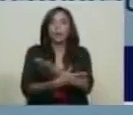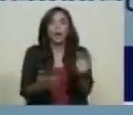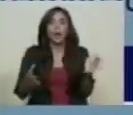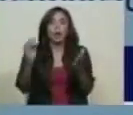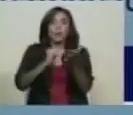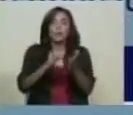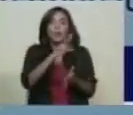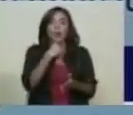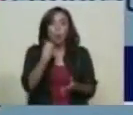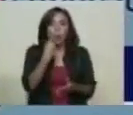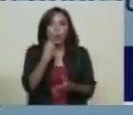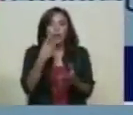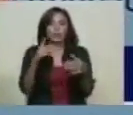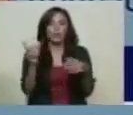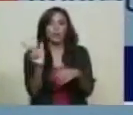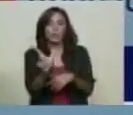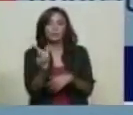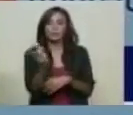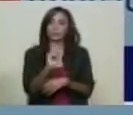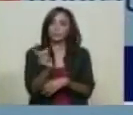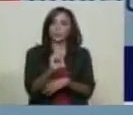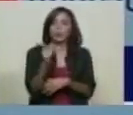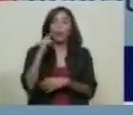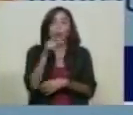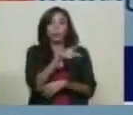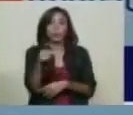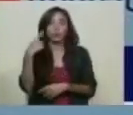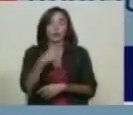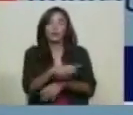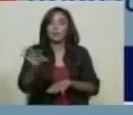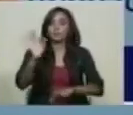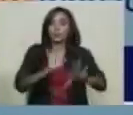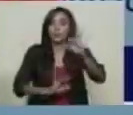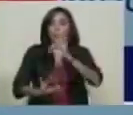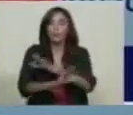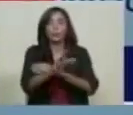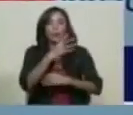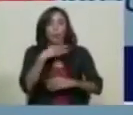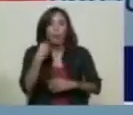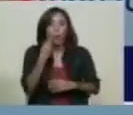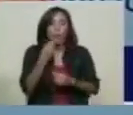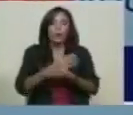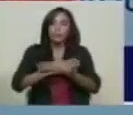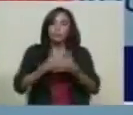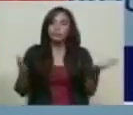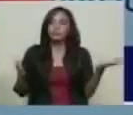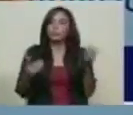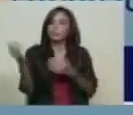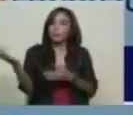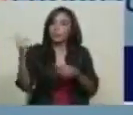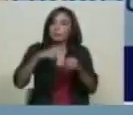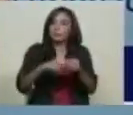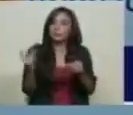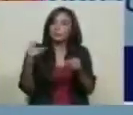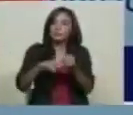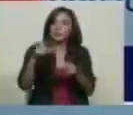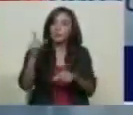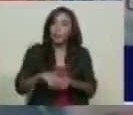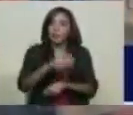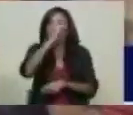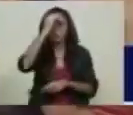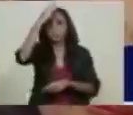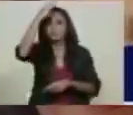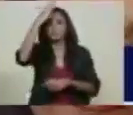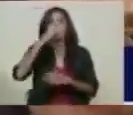JPSUV. Y ustedes están obligados a dejar las puertas y el corazón abierto para que los que vienen detrás vayan formándose para que